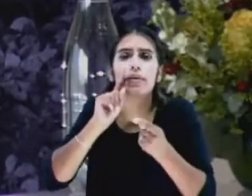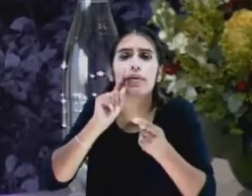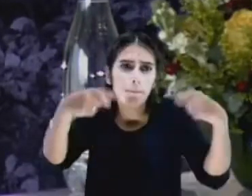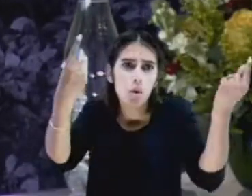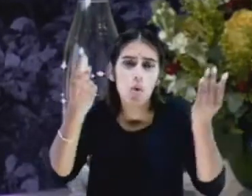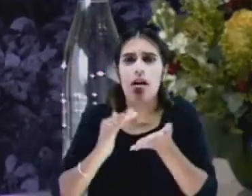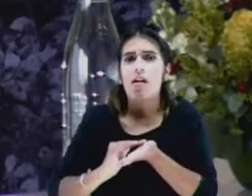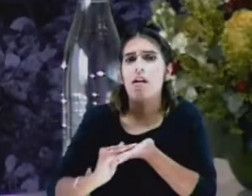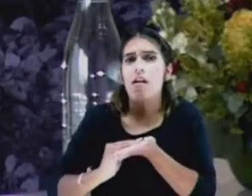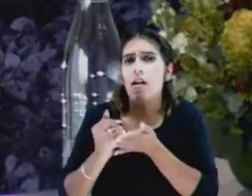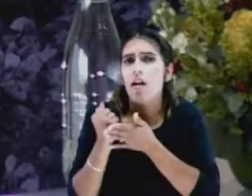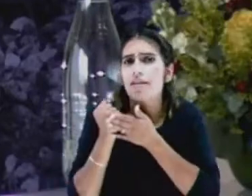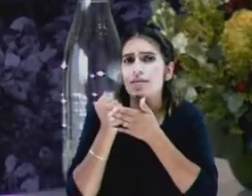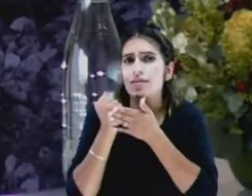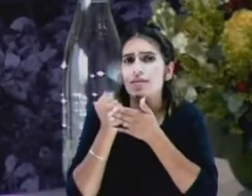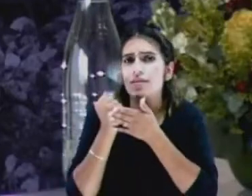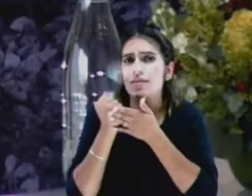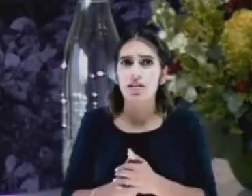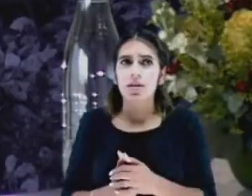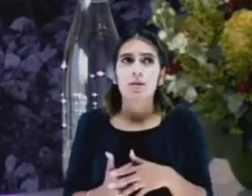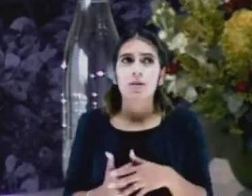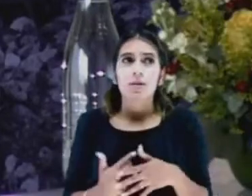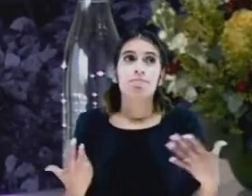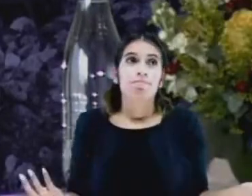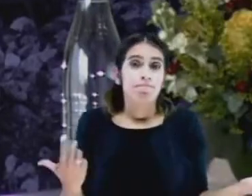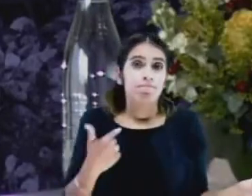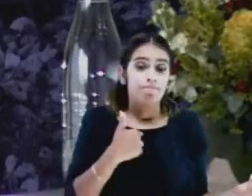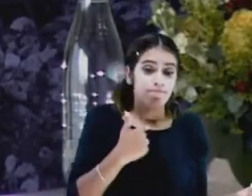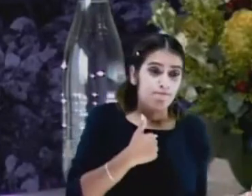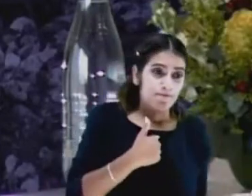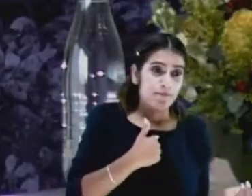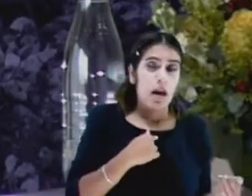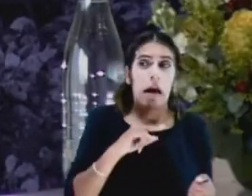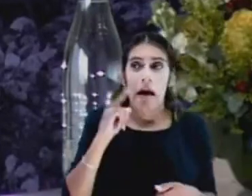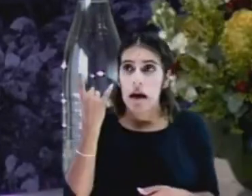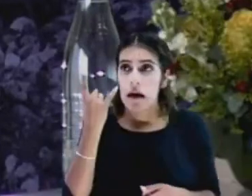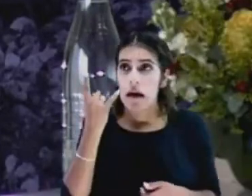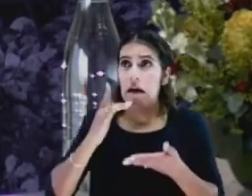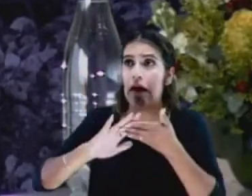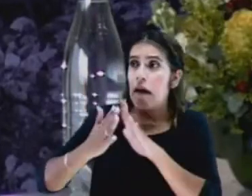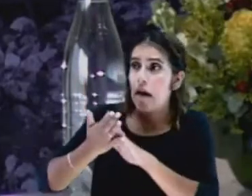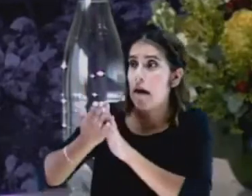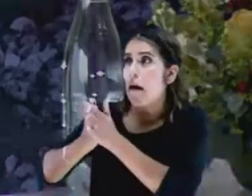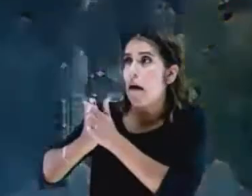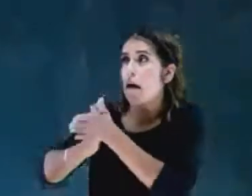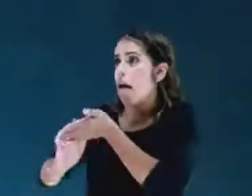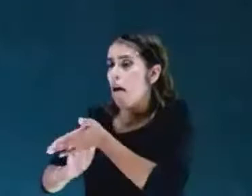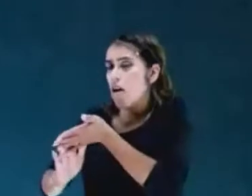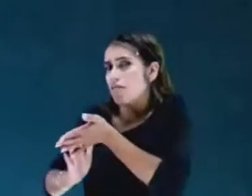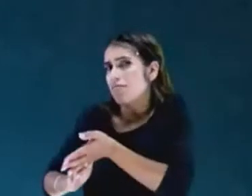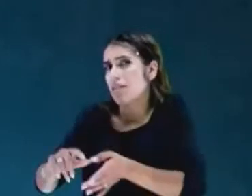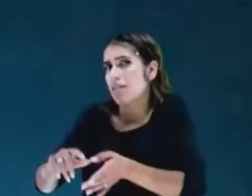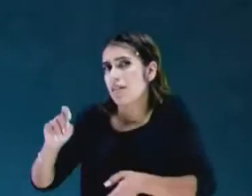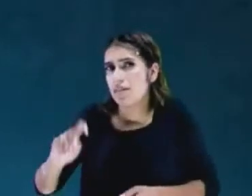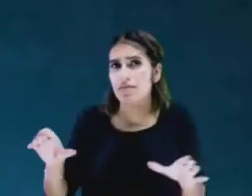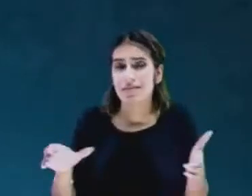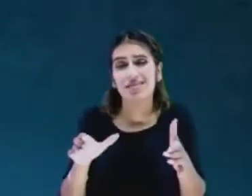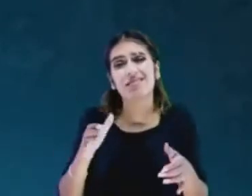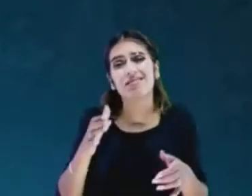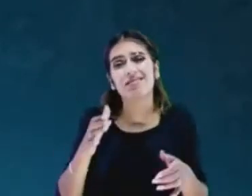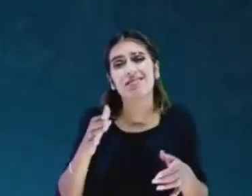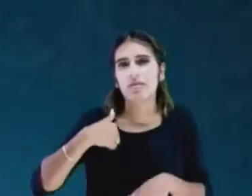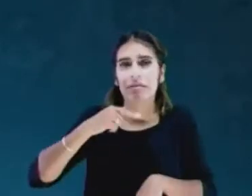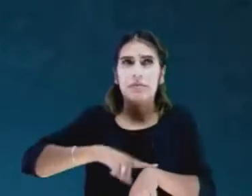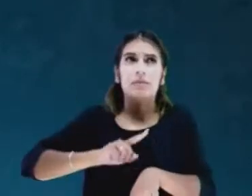no es ni amigable composición ni conciliación no no voy a demorar me aquí pues nosotros hemos un trabajo que hicimos sobre